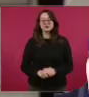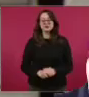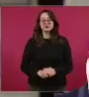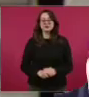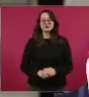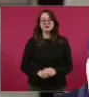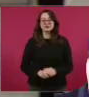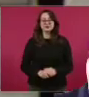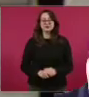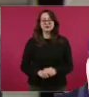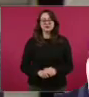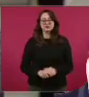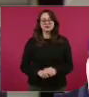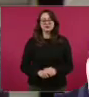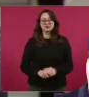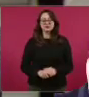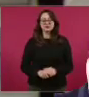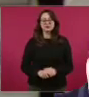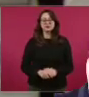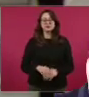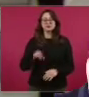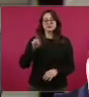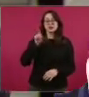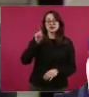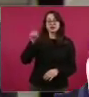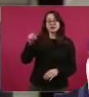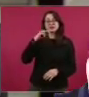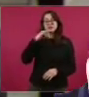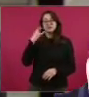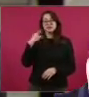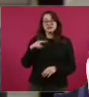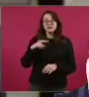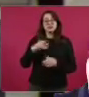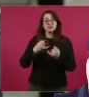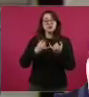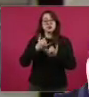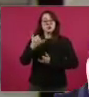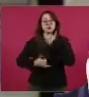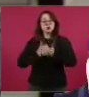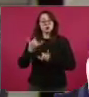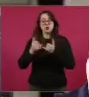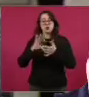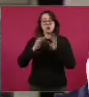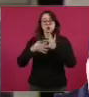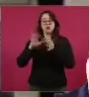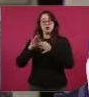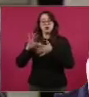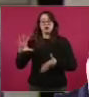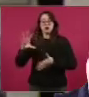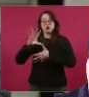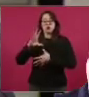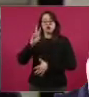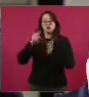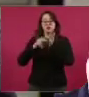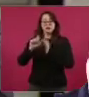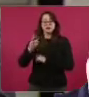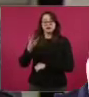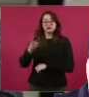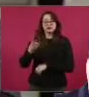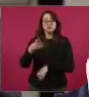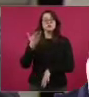Los Juegos Panamericanos Santiago de Chile 2023 es la justa más importante de este ciclo olímpico